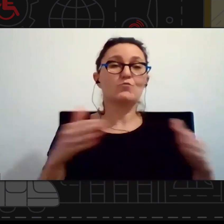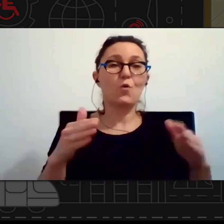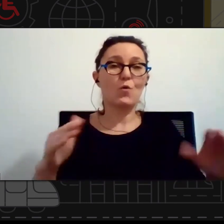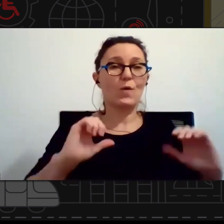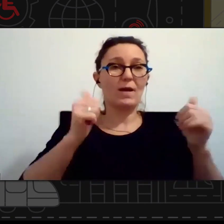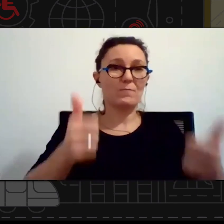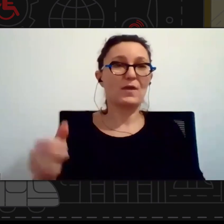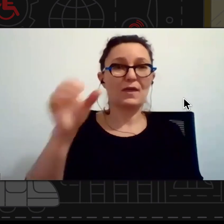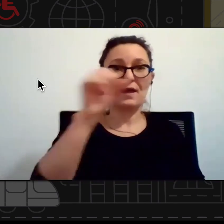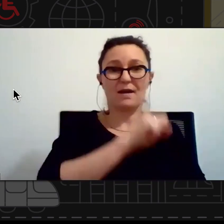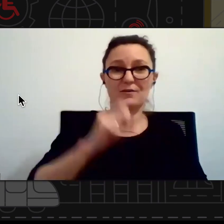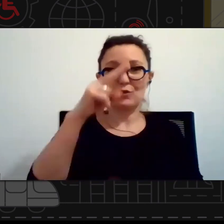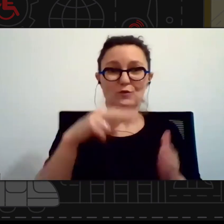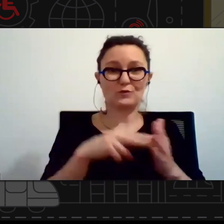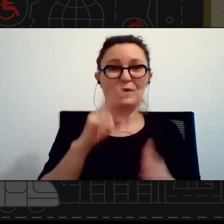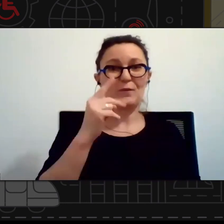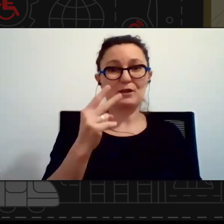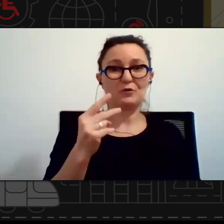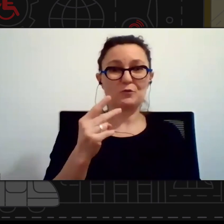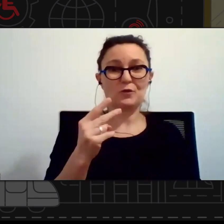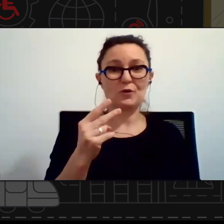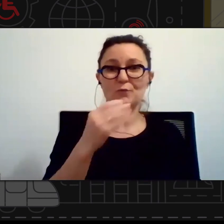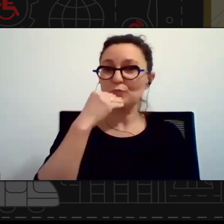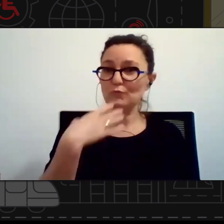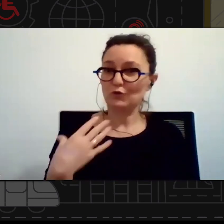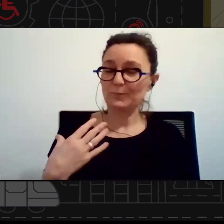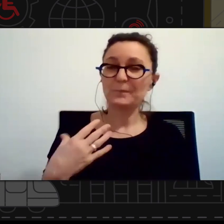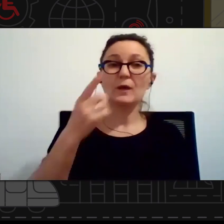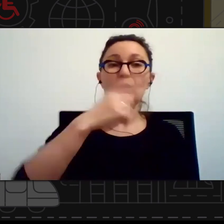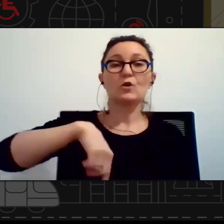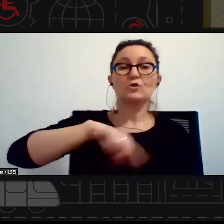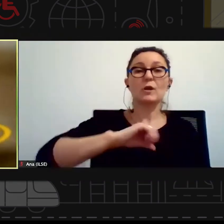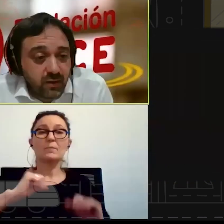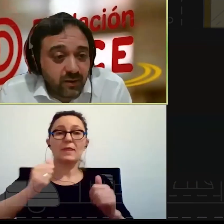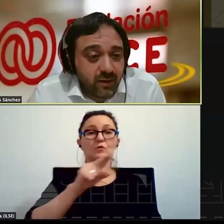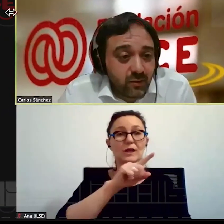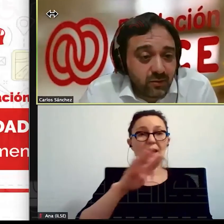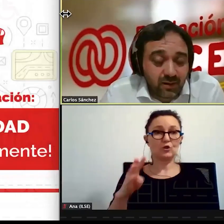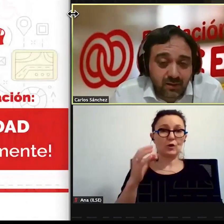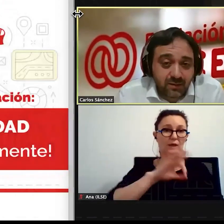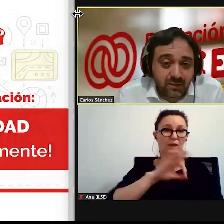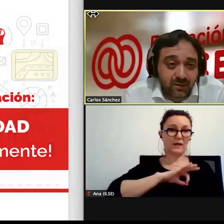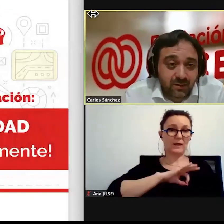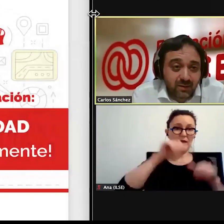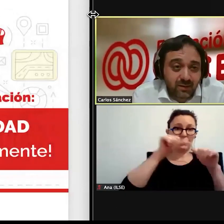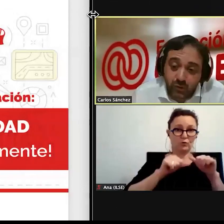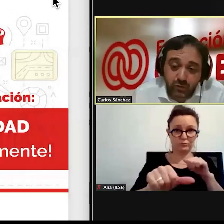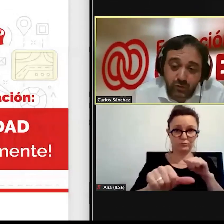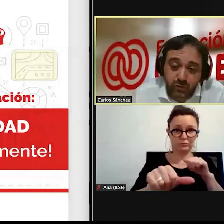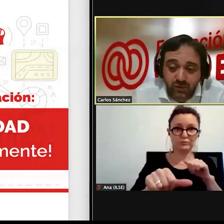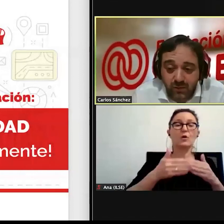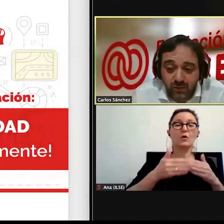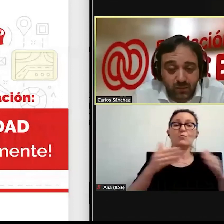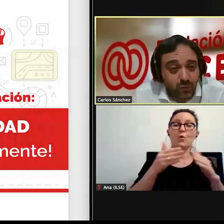Por nuestra parte retomaremos los foros a partir del 14 de enero, así que bueno,